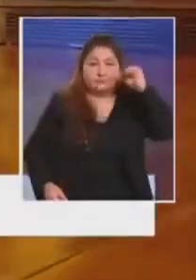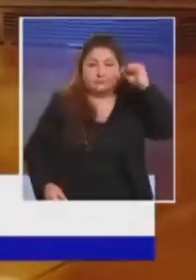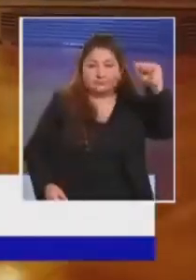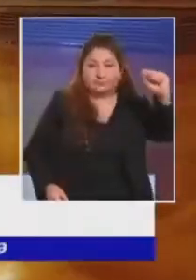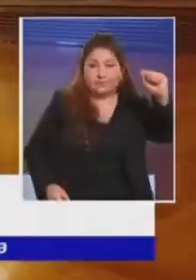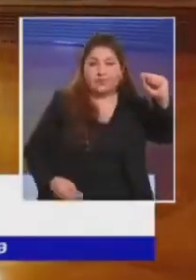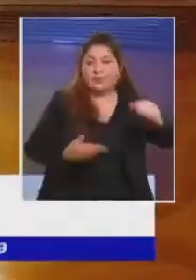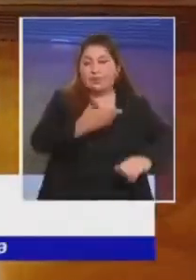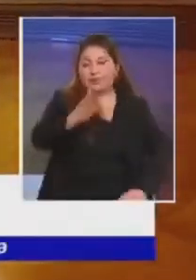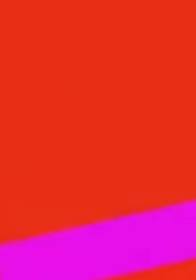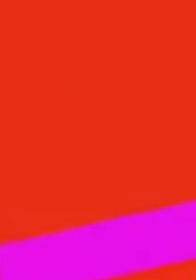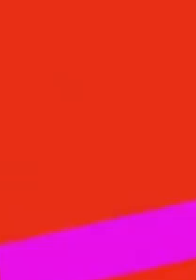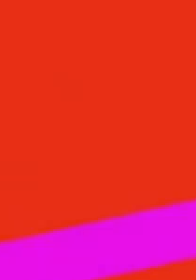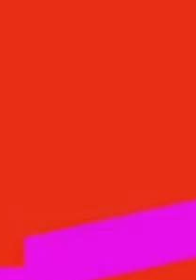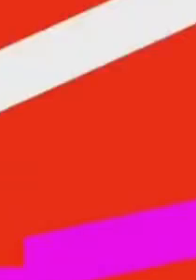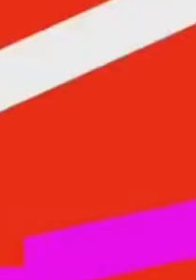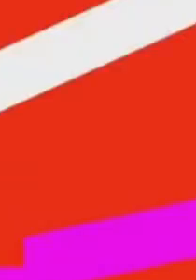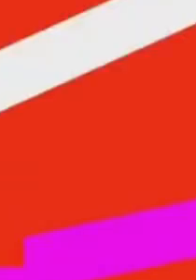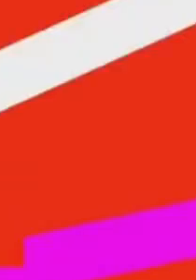llegar al Palacio de la Moneda.